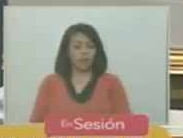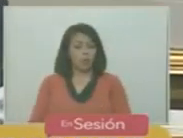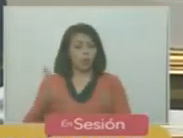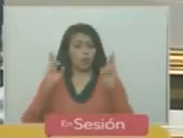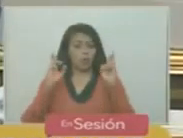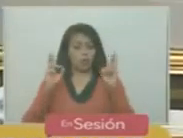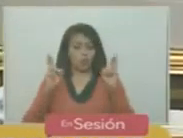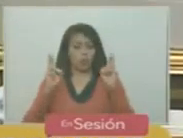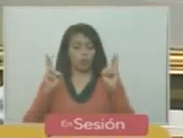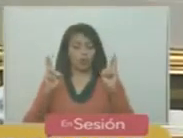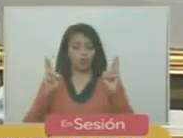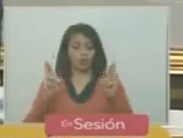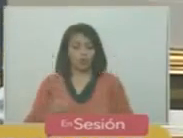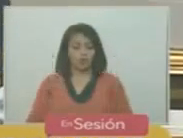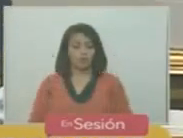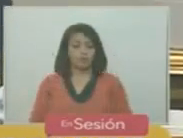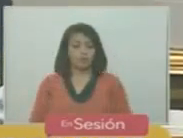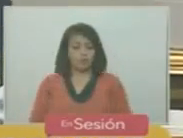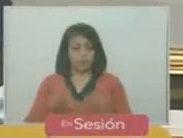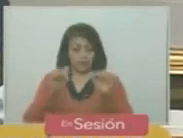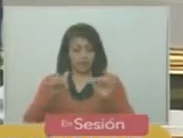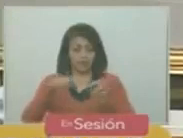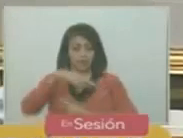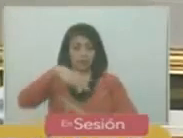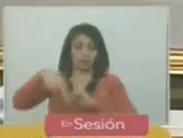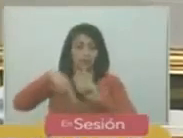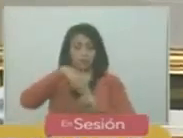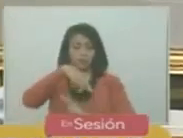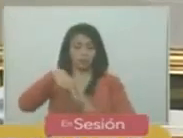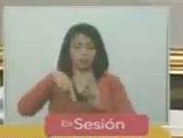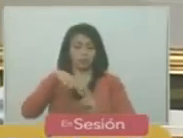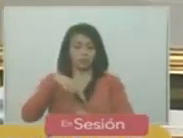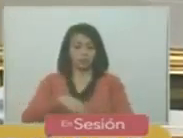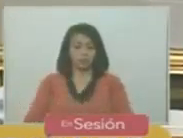ojalá que esta revolución